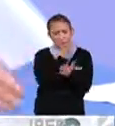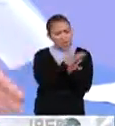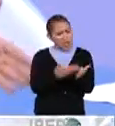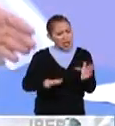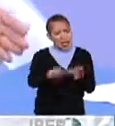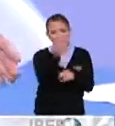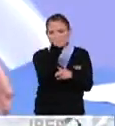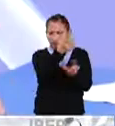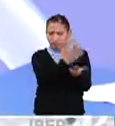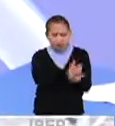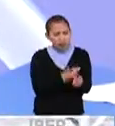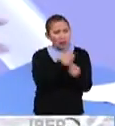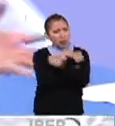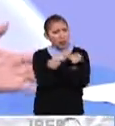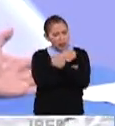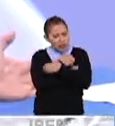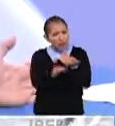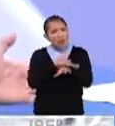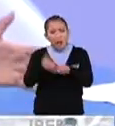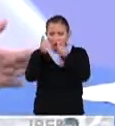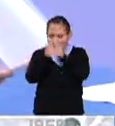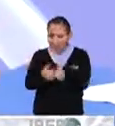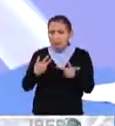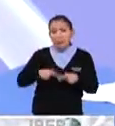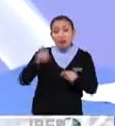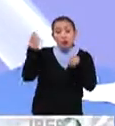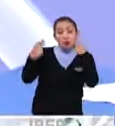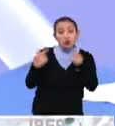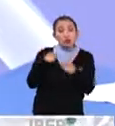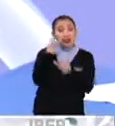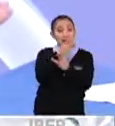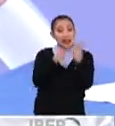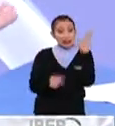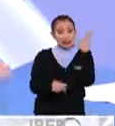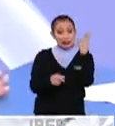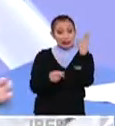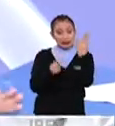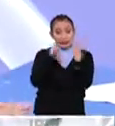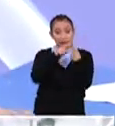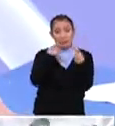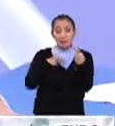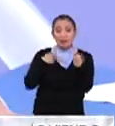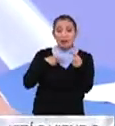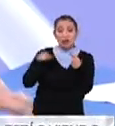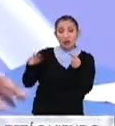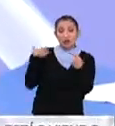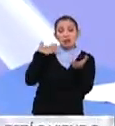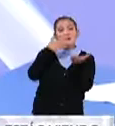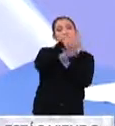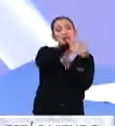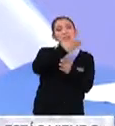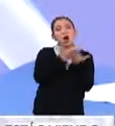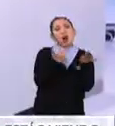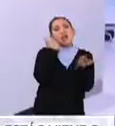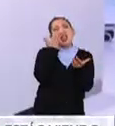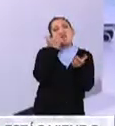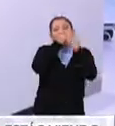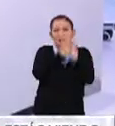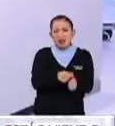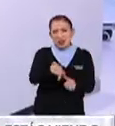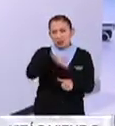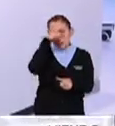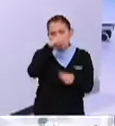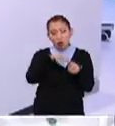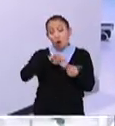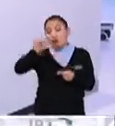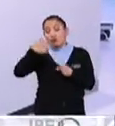social, económica, educativa y familiarmente a tres tipos de poblaciones. Aquellos que antes transitaban y ahora se quedan, aquellos